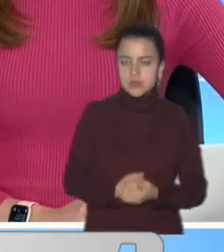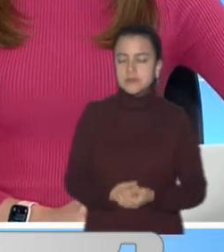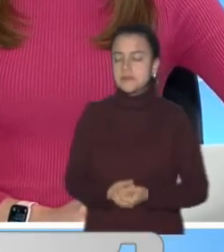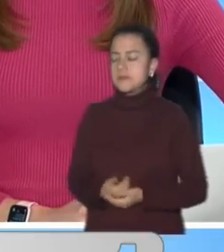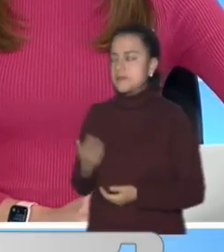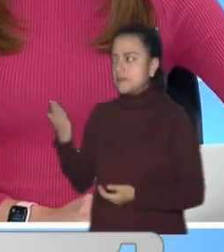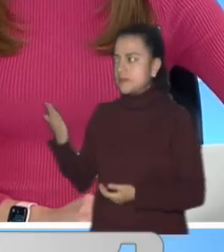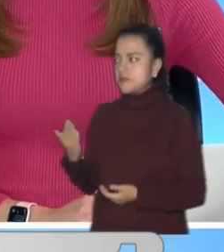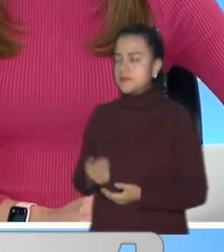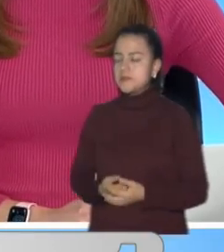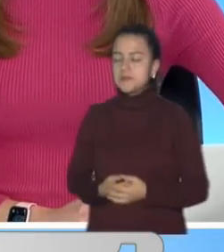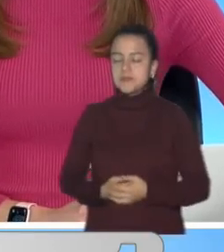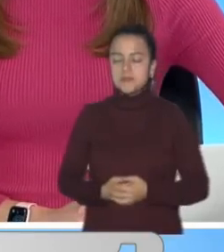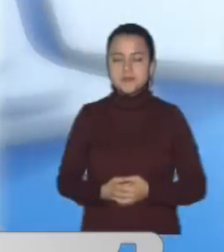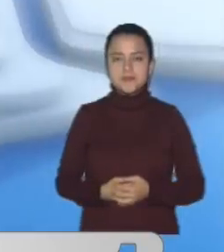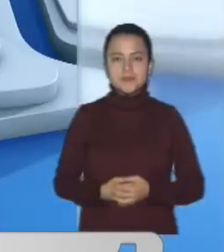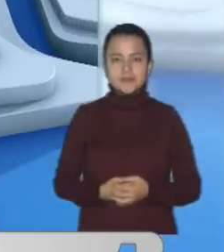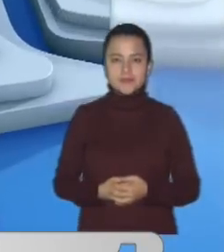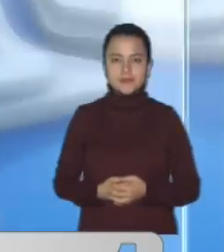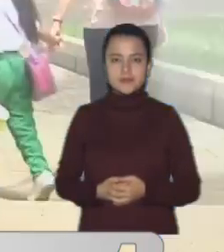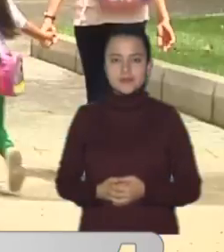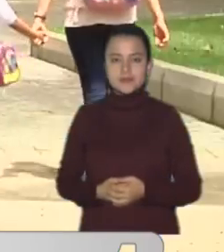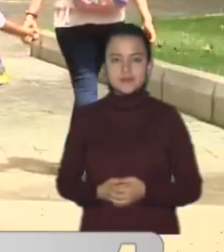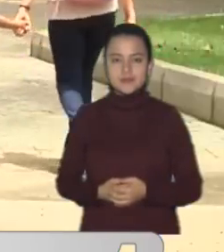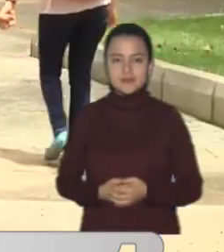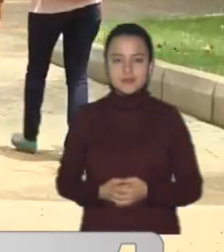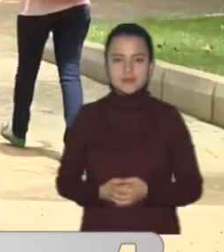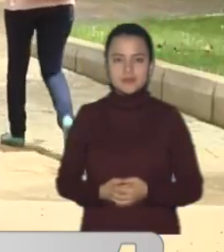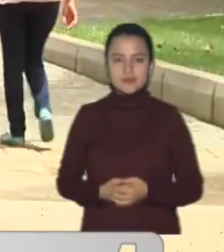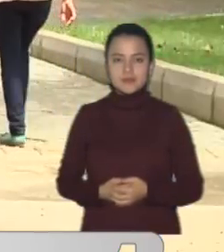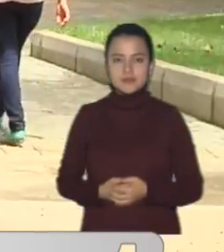la capital de Antioquia. Yusi.